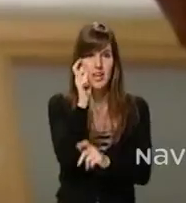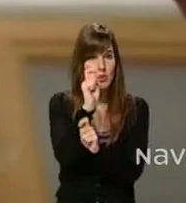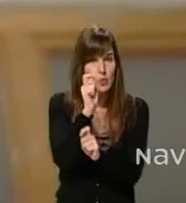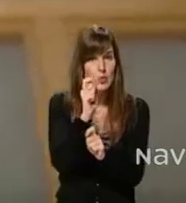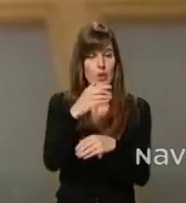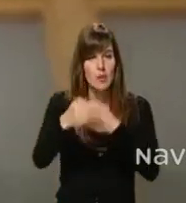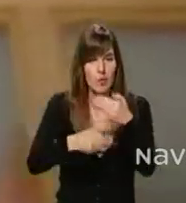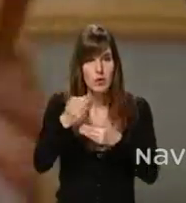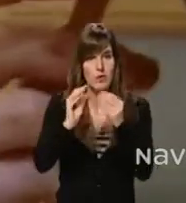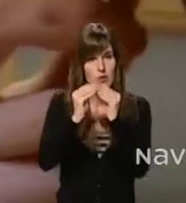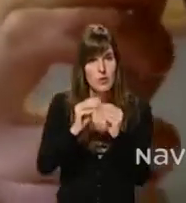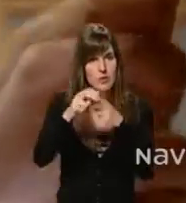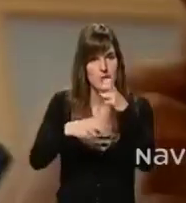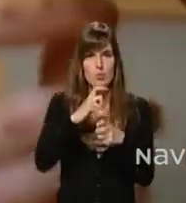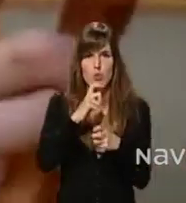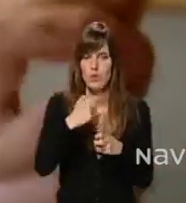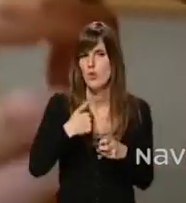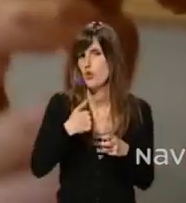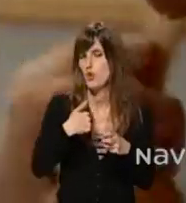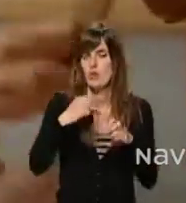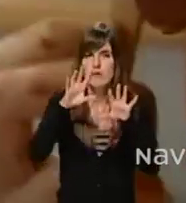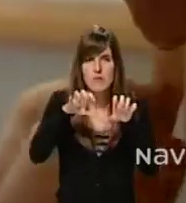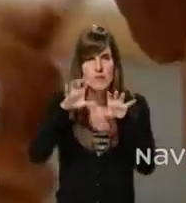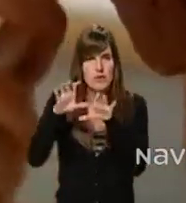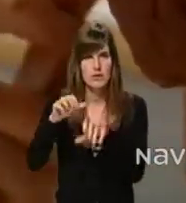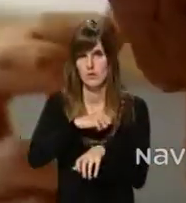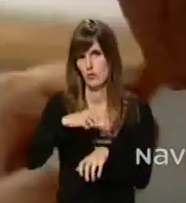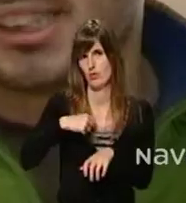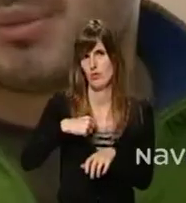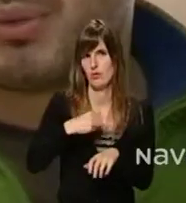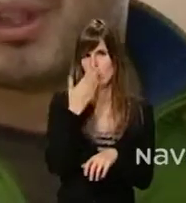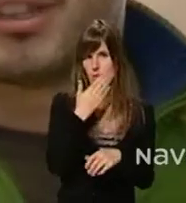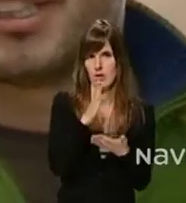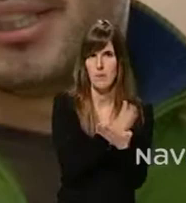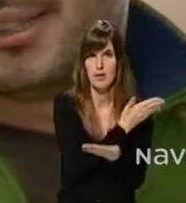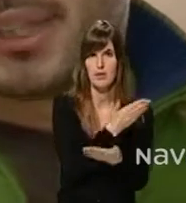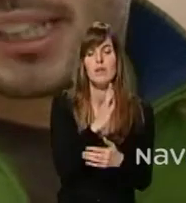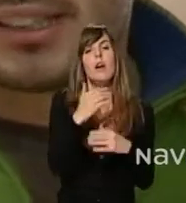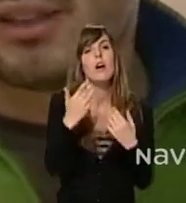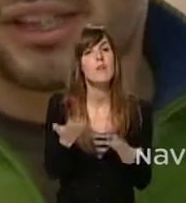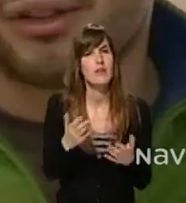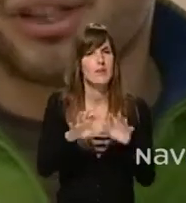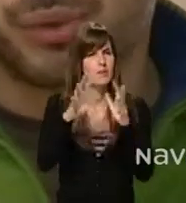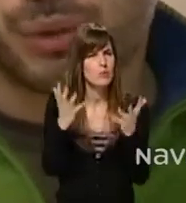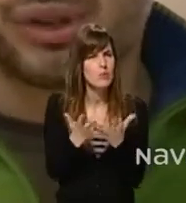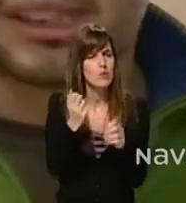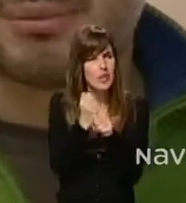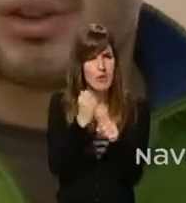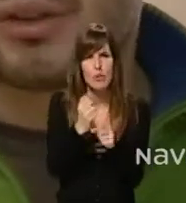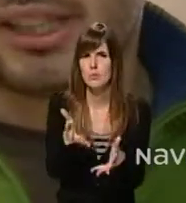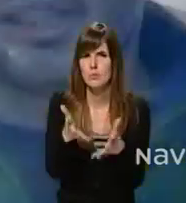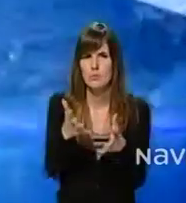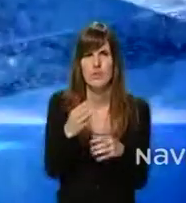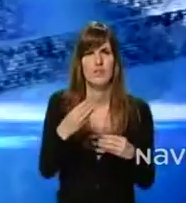ido aprendiendo a base de hacer. Aportarme me aporta todo, porque este es mi mundo, me encanta lo que hago, disfruto